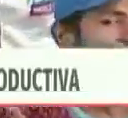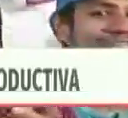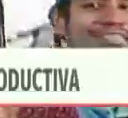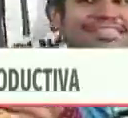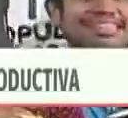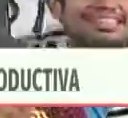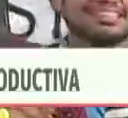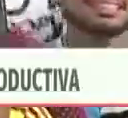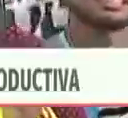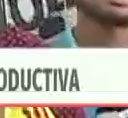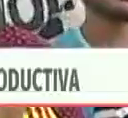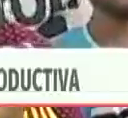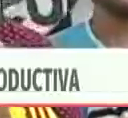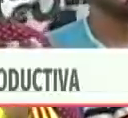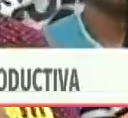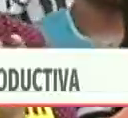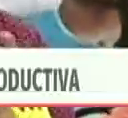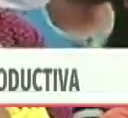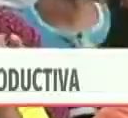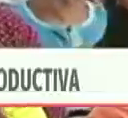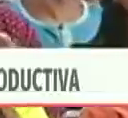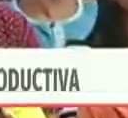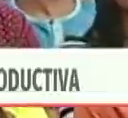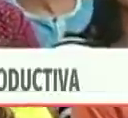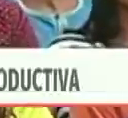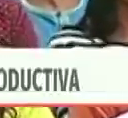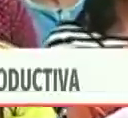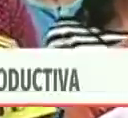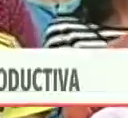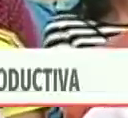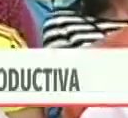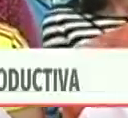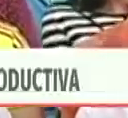Llenos de energía y de fuerza en este parque tan hermoso que nos hemos